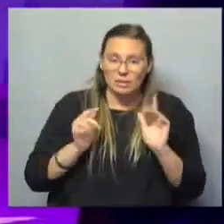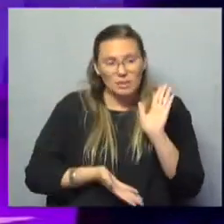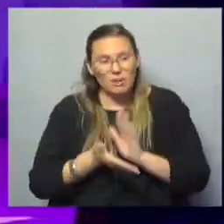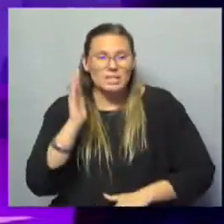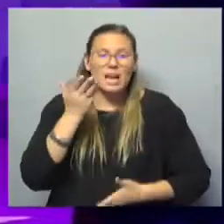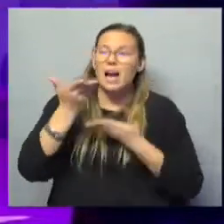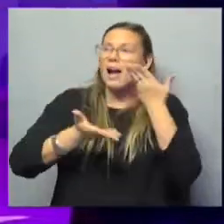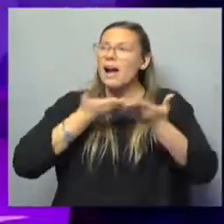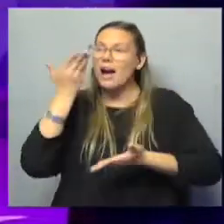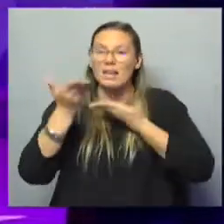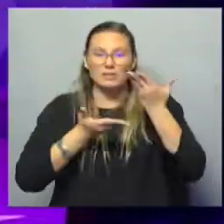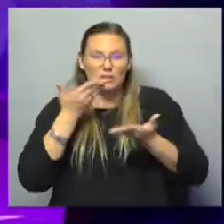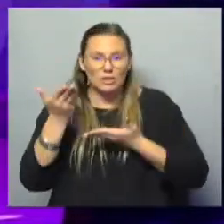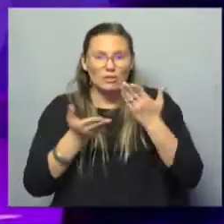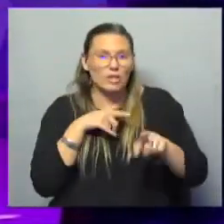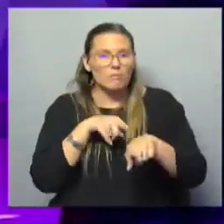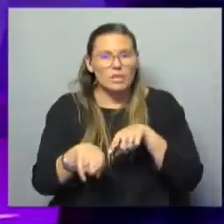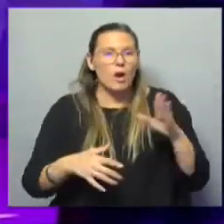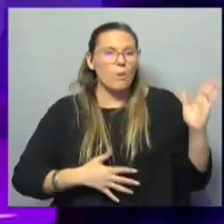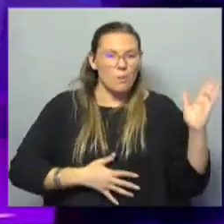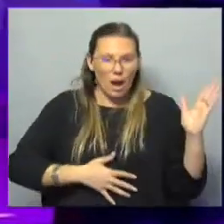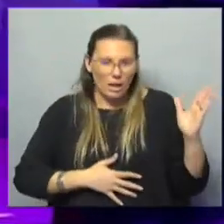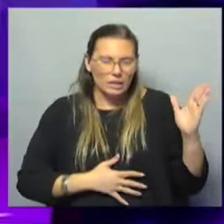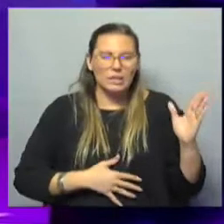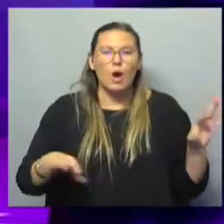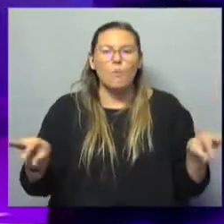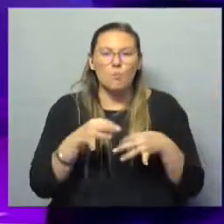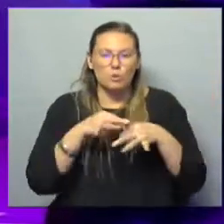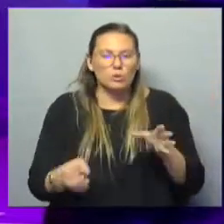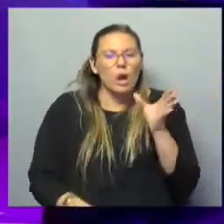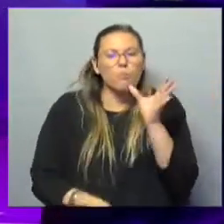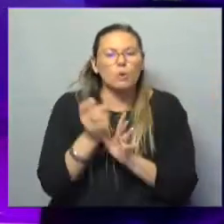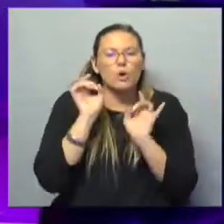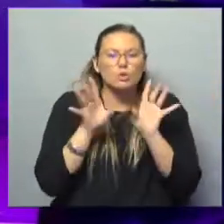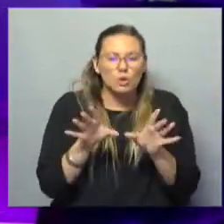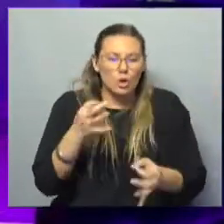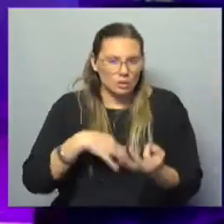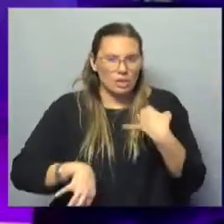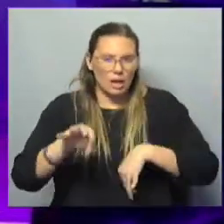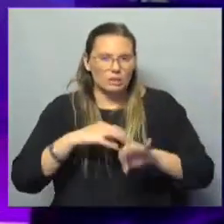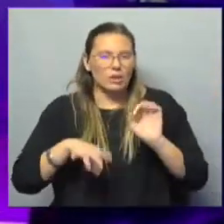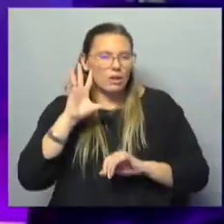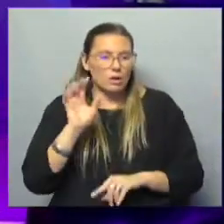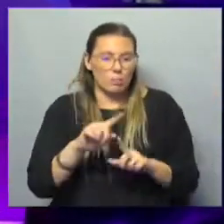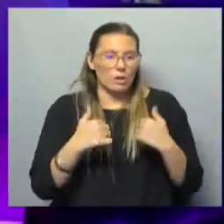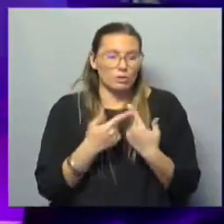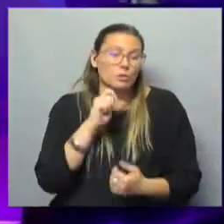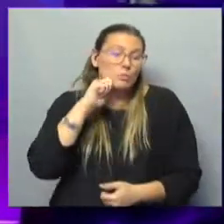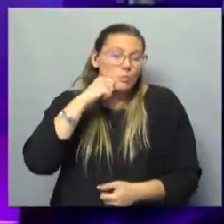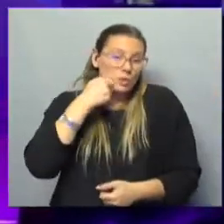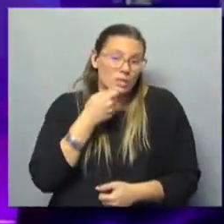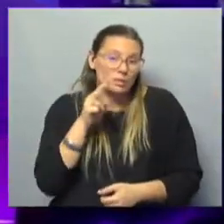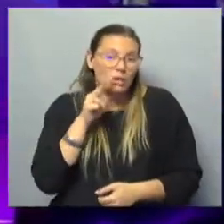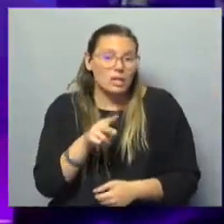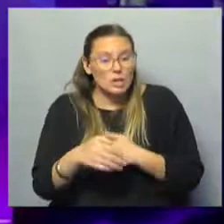cantando las canciones. Tenemos canciones en vivo, coreografías, música creada especialmente para la obra. Y eso es algo que para nosotras es alucinante, ¿no? Ver